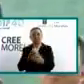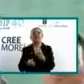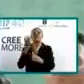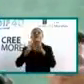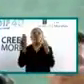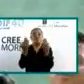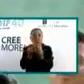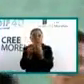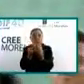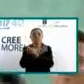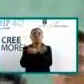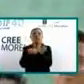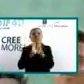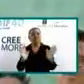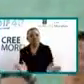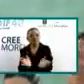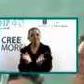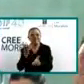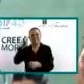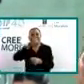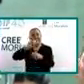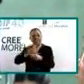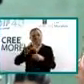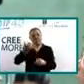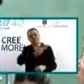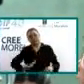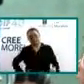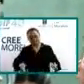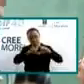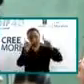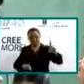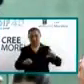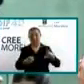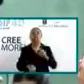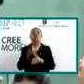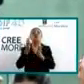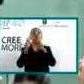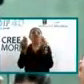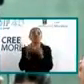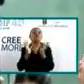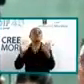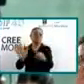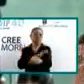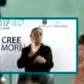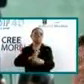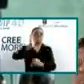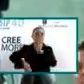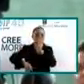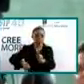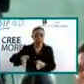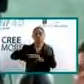impulsado por el secretario de Educación y el presidente de la República, este nuevo modelo que ya se aprobó, que apoyamos todos